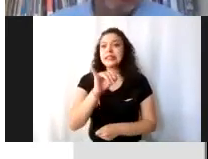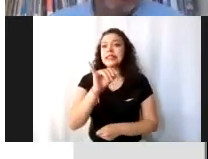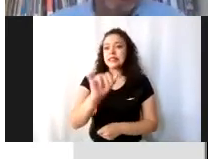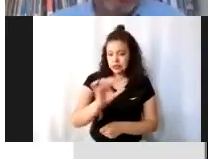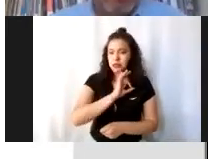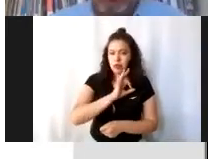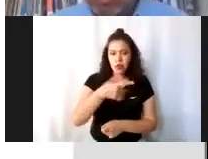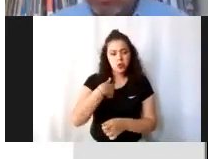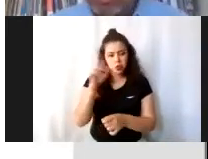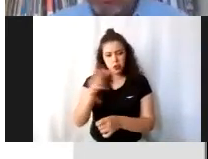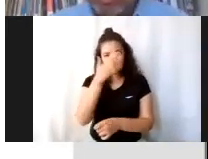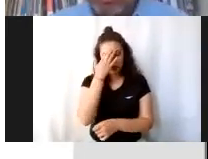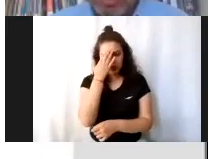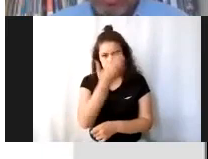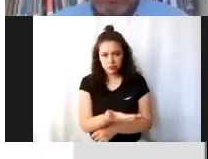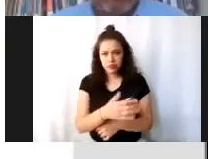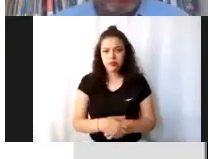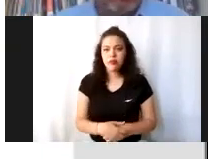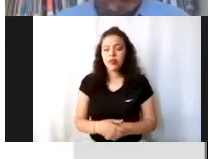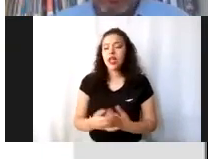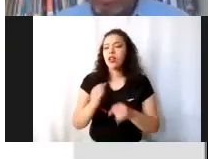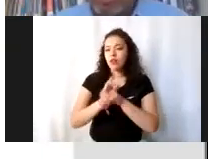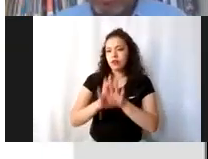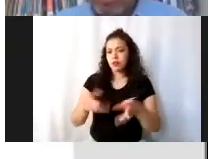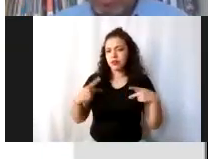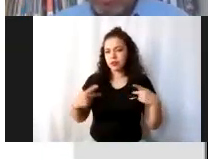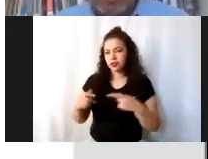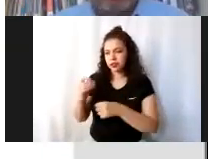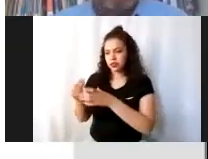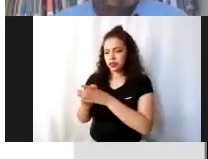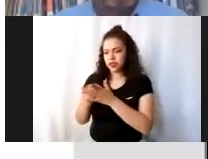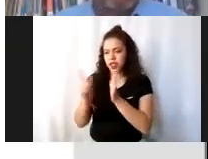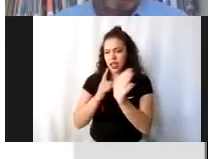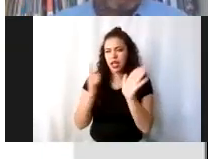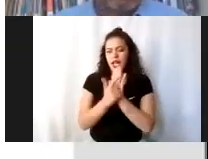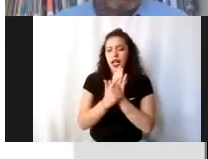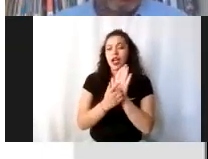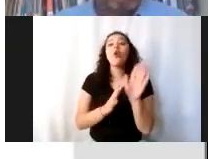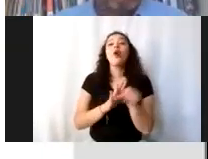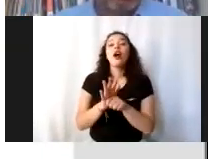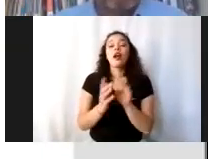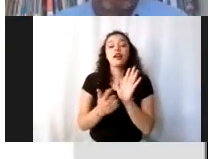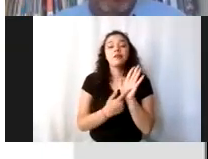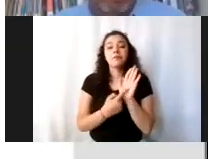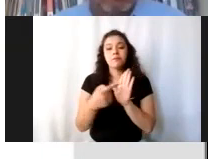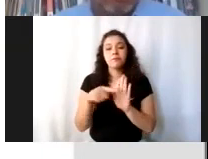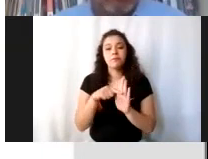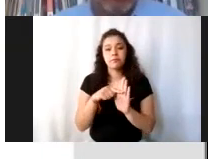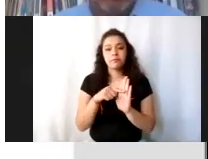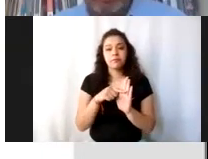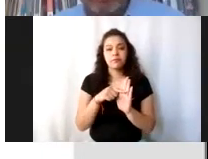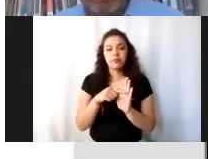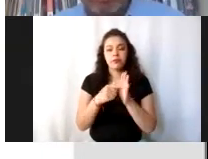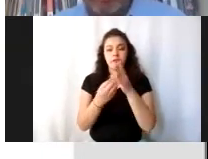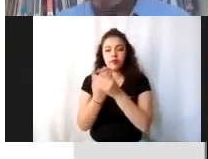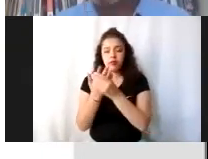también. Algunos de los datos personales definidos por la ley son, por decirte algo, la forma de las